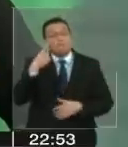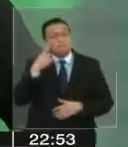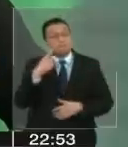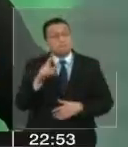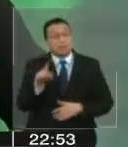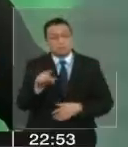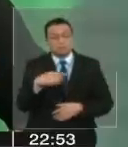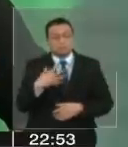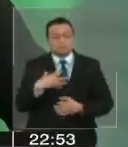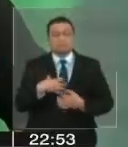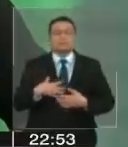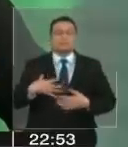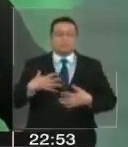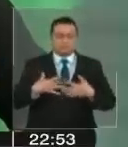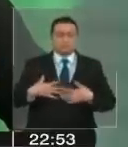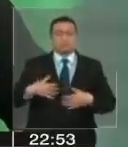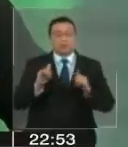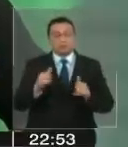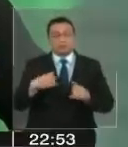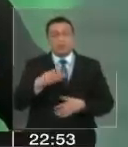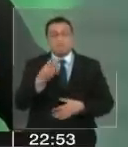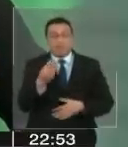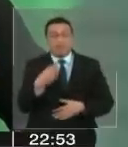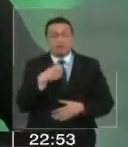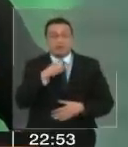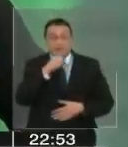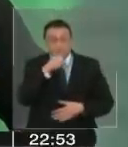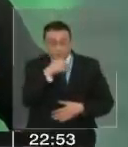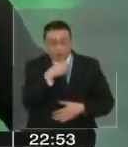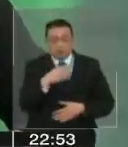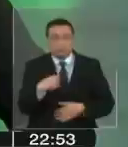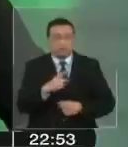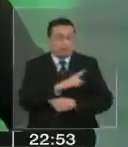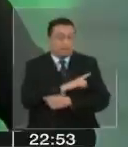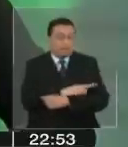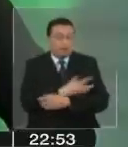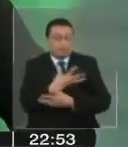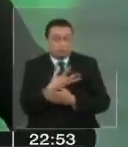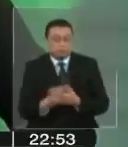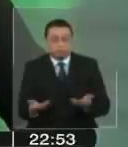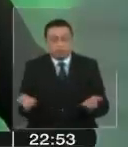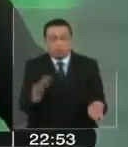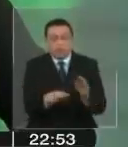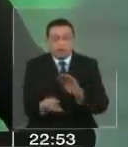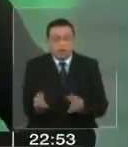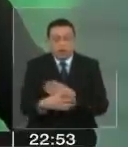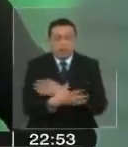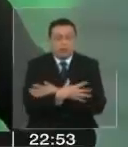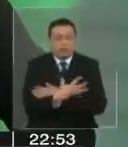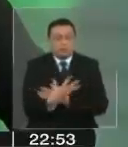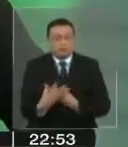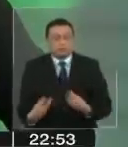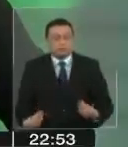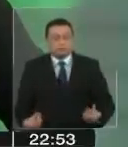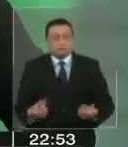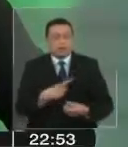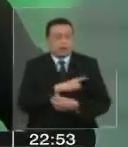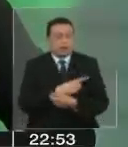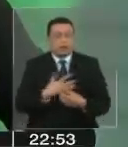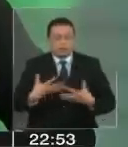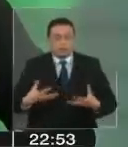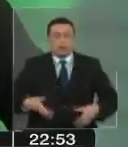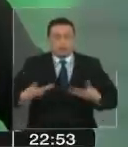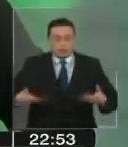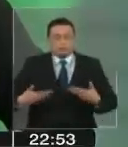Es lo que me angustia, mi miedo a envejecer, a no tener la fuerza para mudarlo, a no tener la suficiente energía